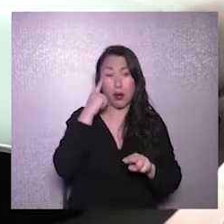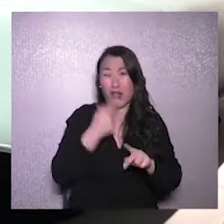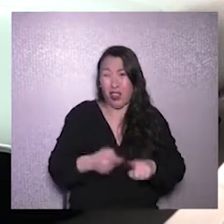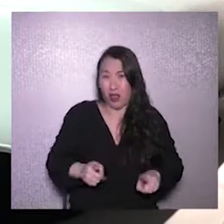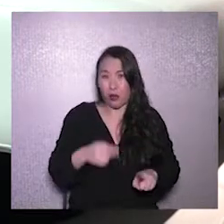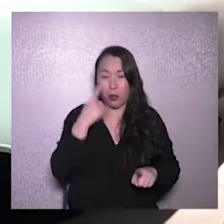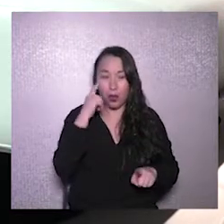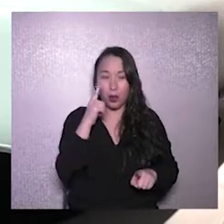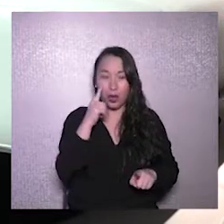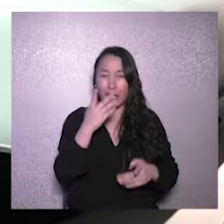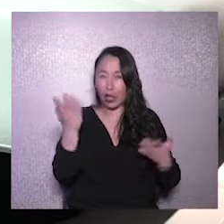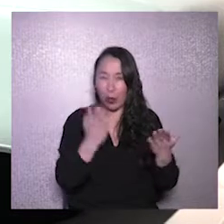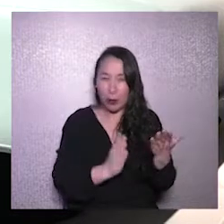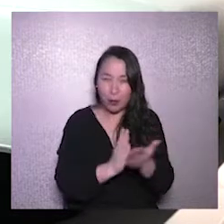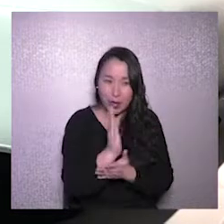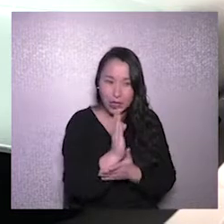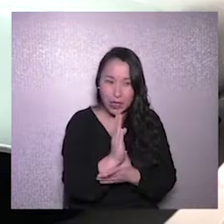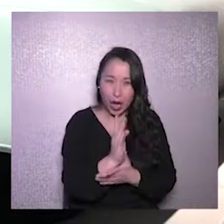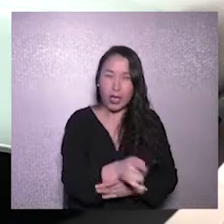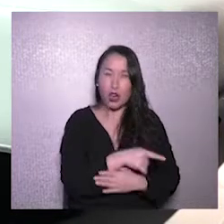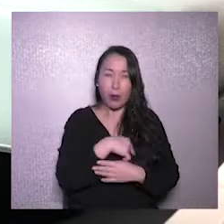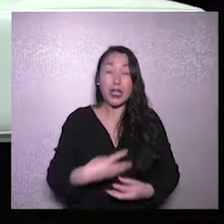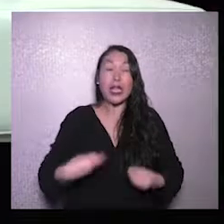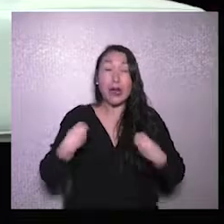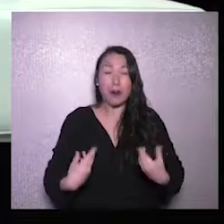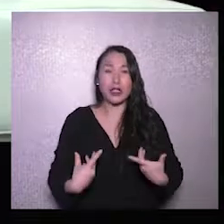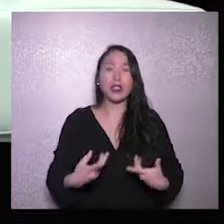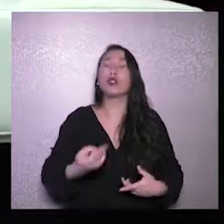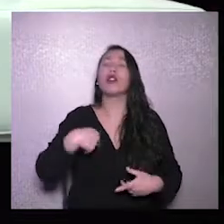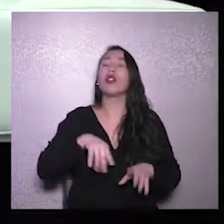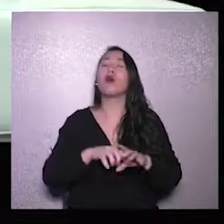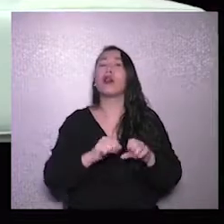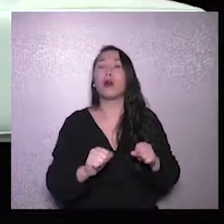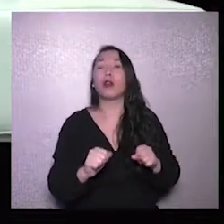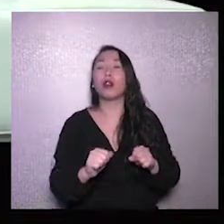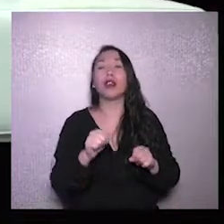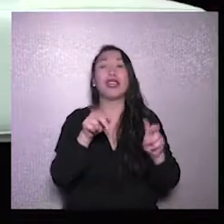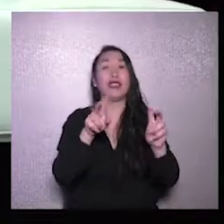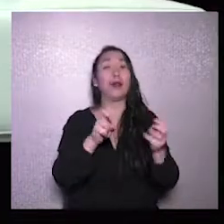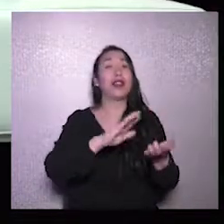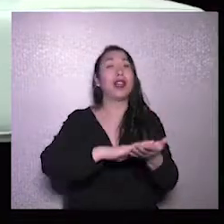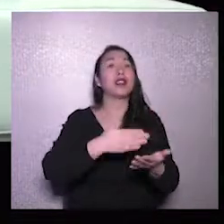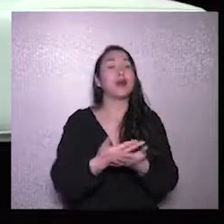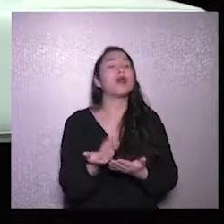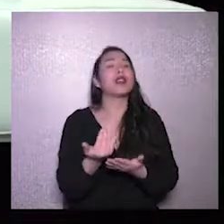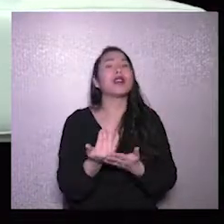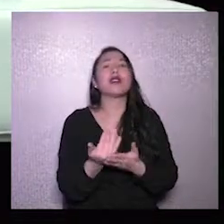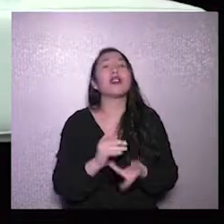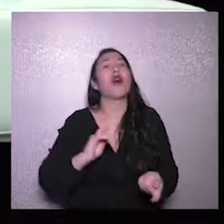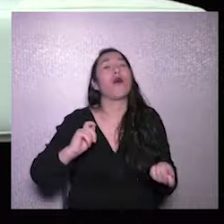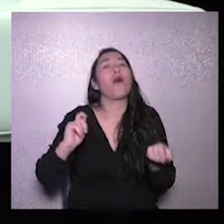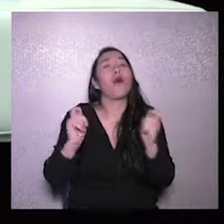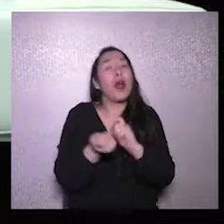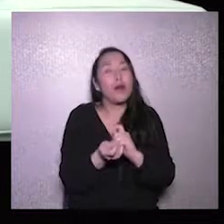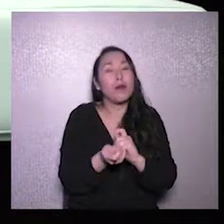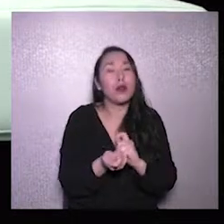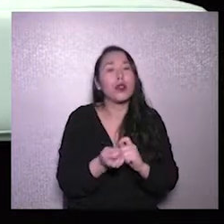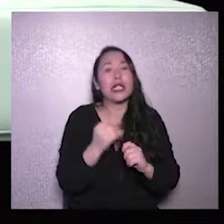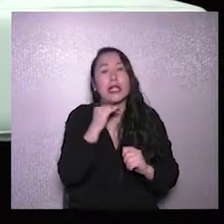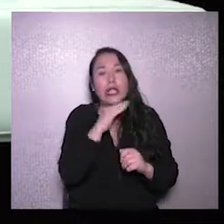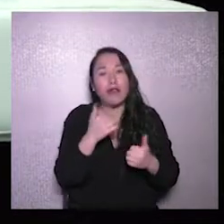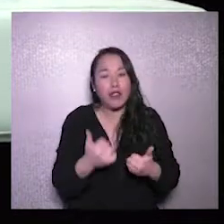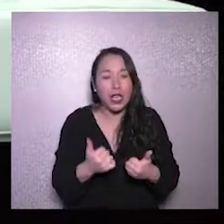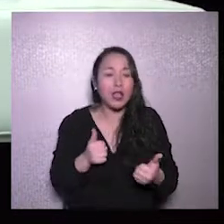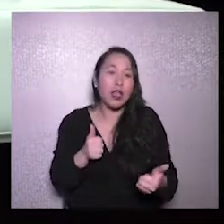Y compartimos el diagnóstico de que el sector salud, si necesita dar un salto en términos de eficiencia, de productividad, de acercarse